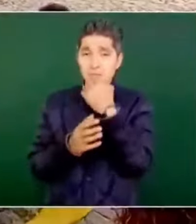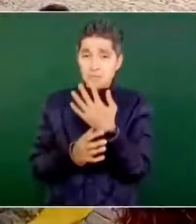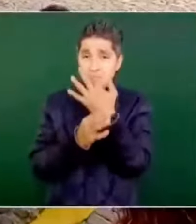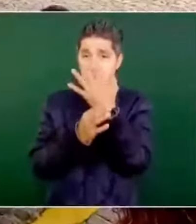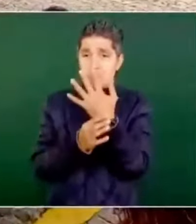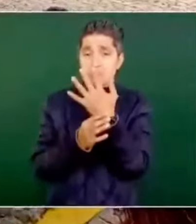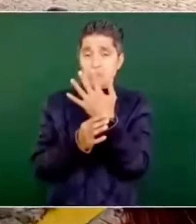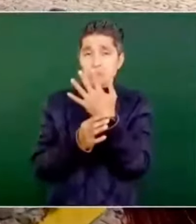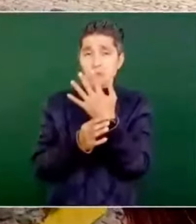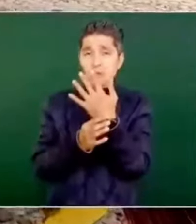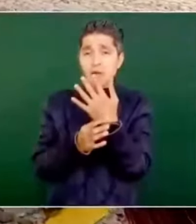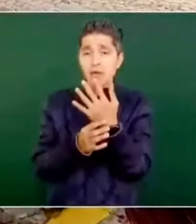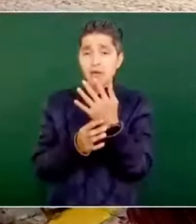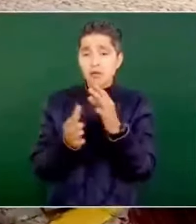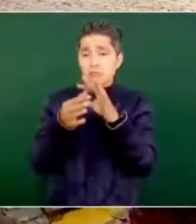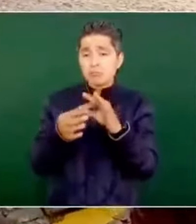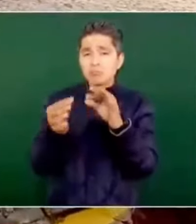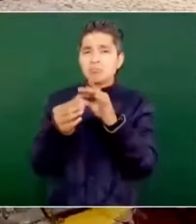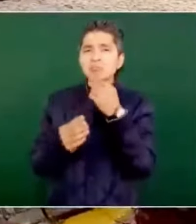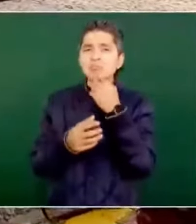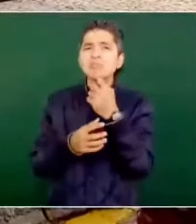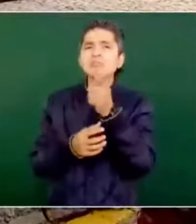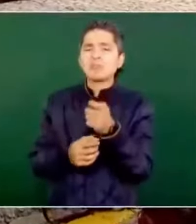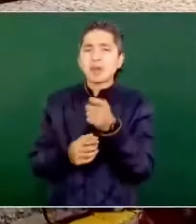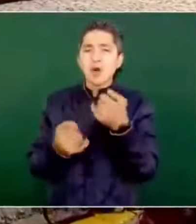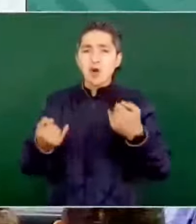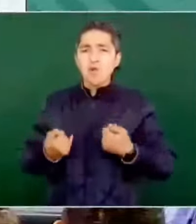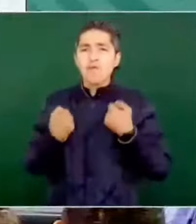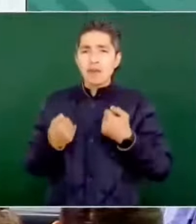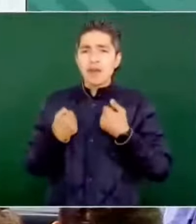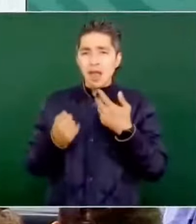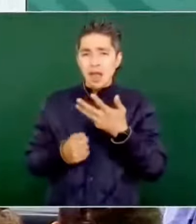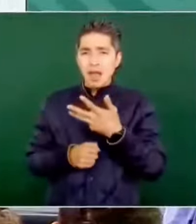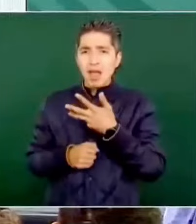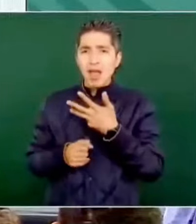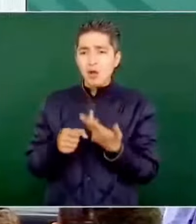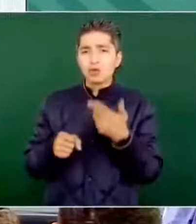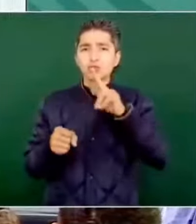hay jóvenes que están en